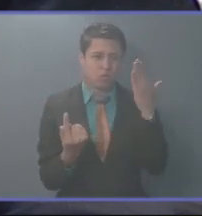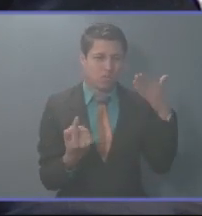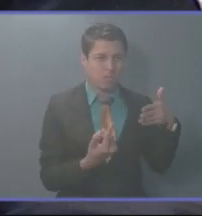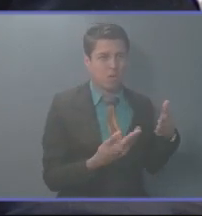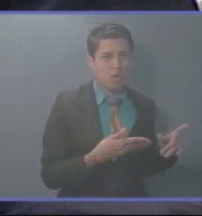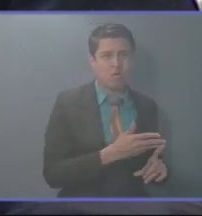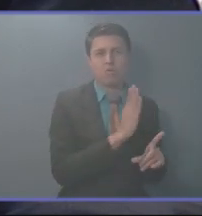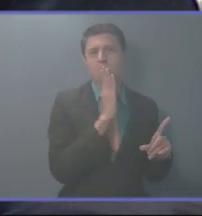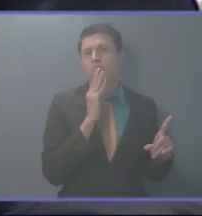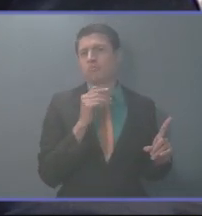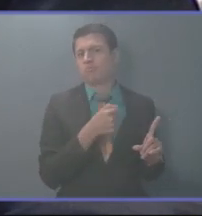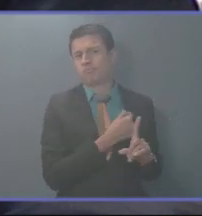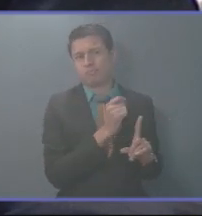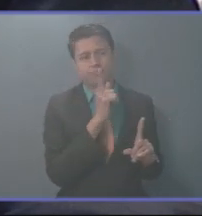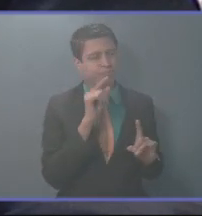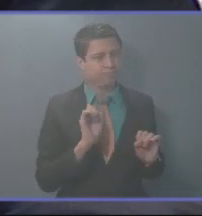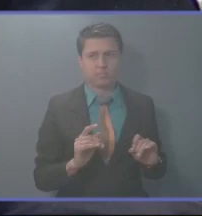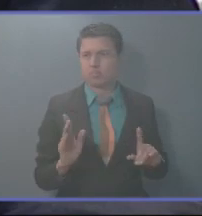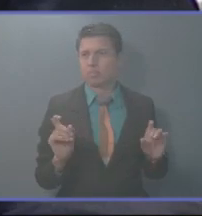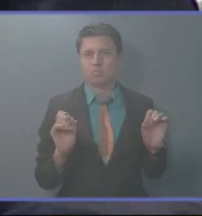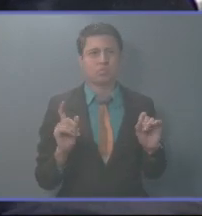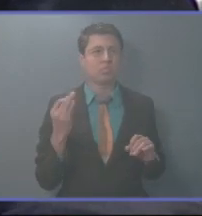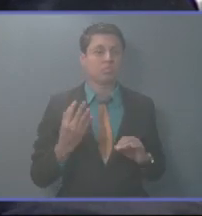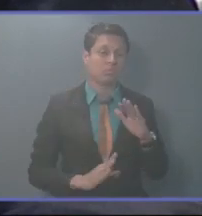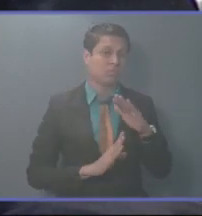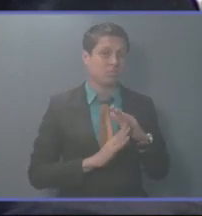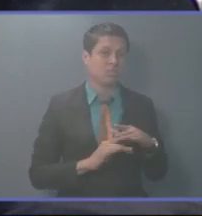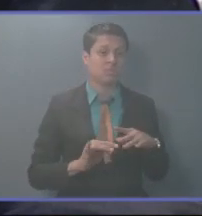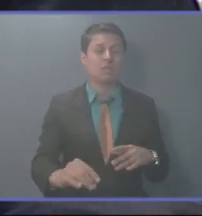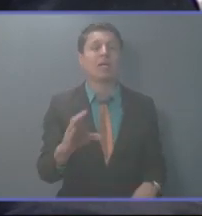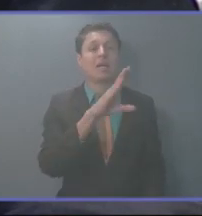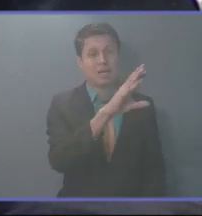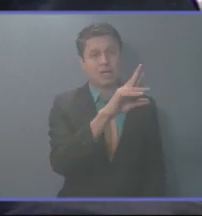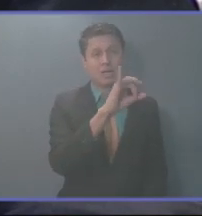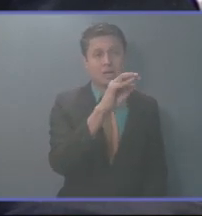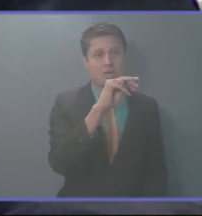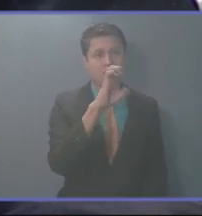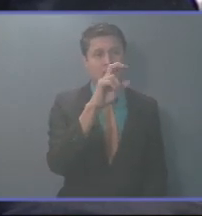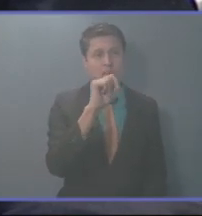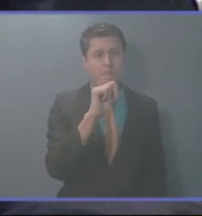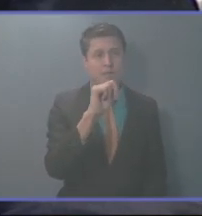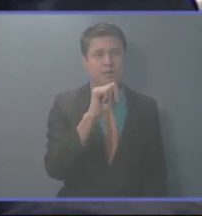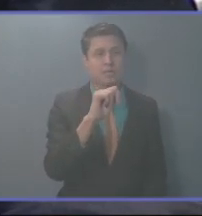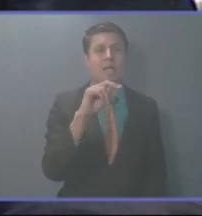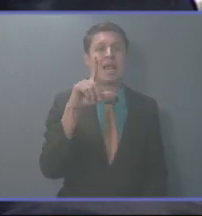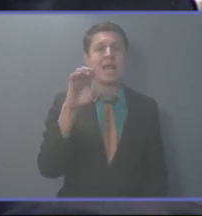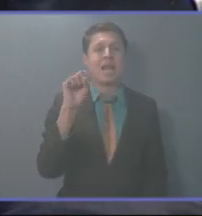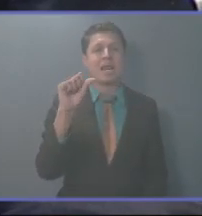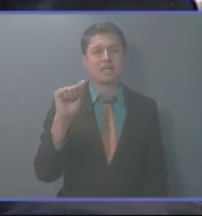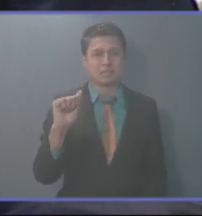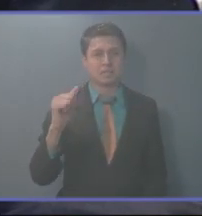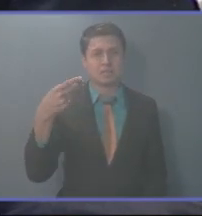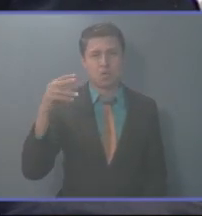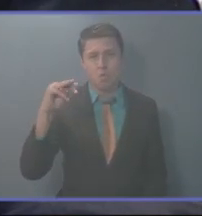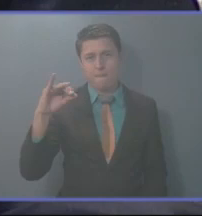B, exterminio; C, esclavitud; D, deportación o traslado forzoso de población; E, encarcelación u otra privación grave de